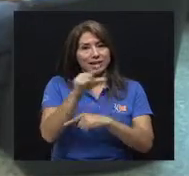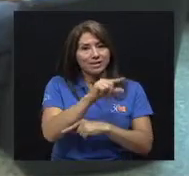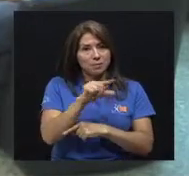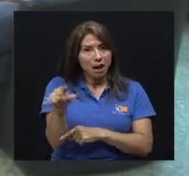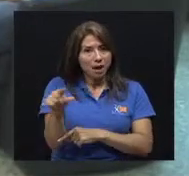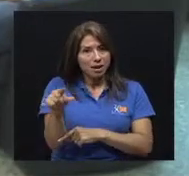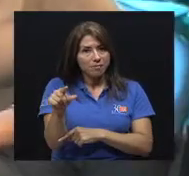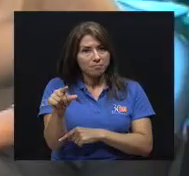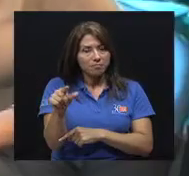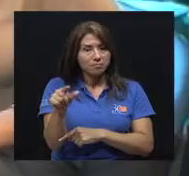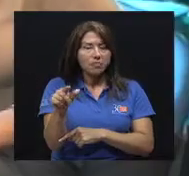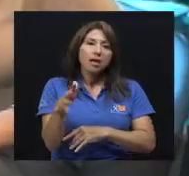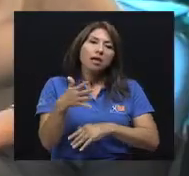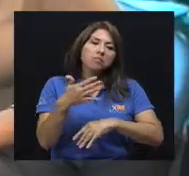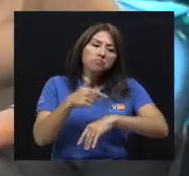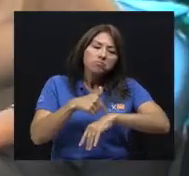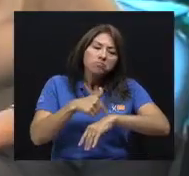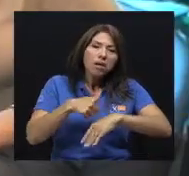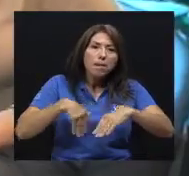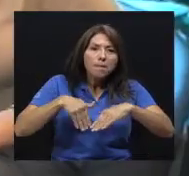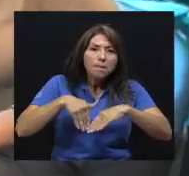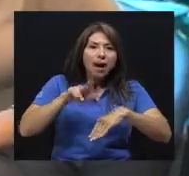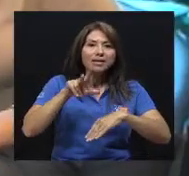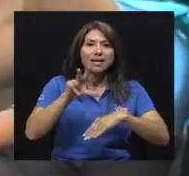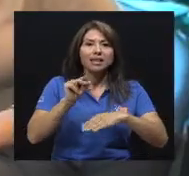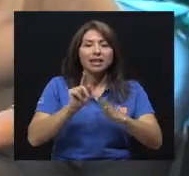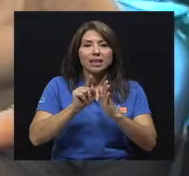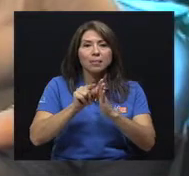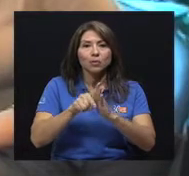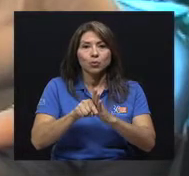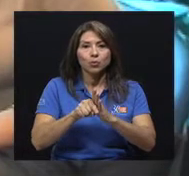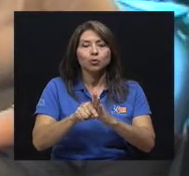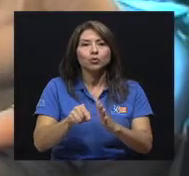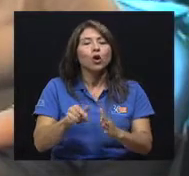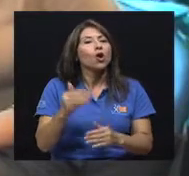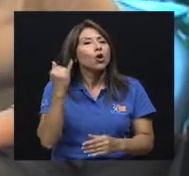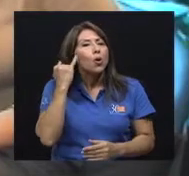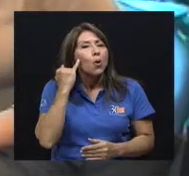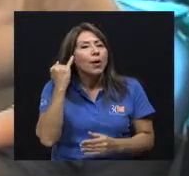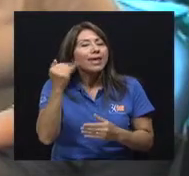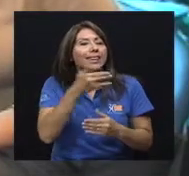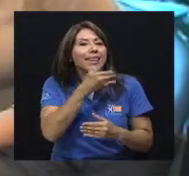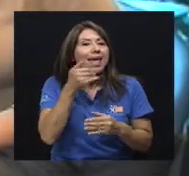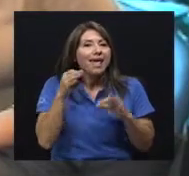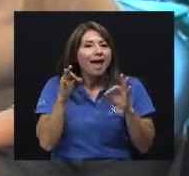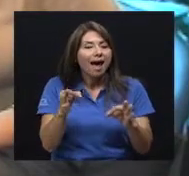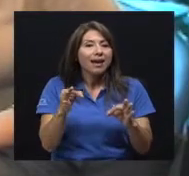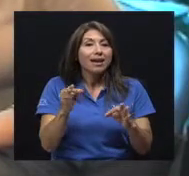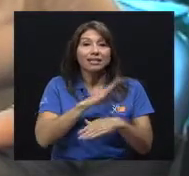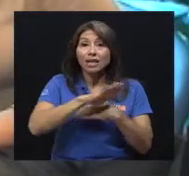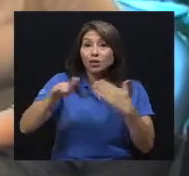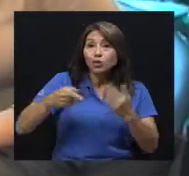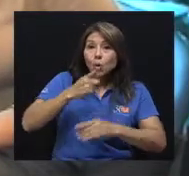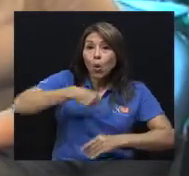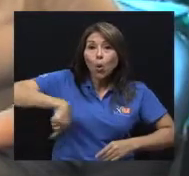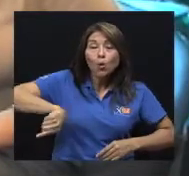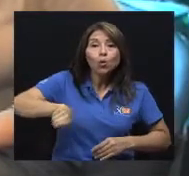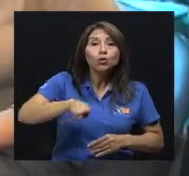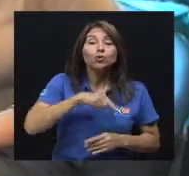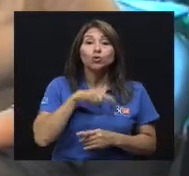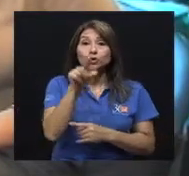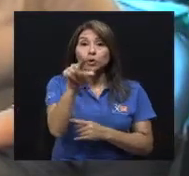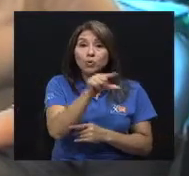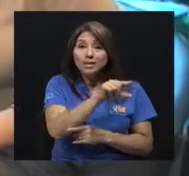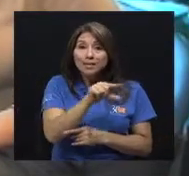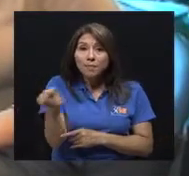3 veces a la semana en periodos de más de 30 minutos, ¿okay? Lo ideal sería que todos le dedicáramos 150 minutos